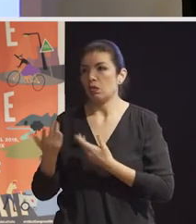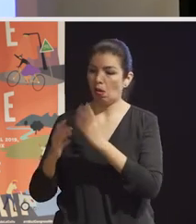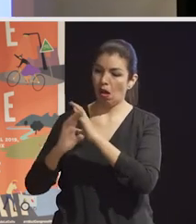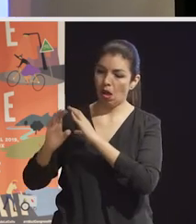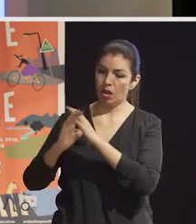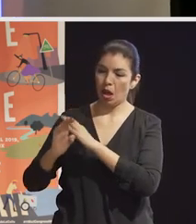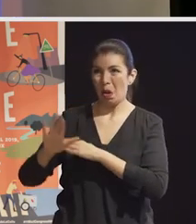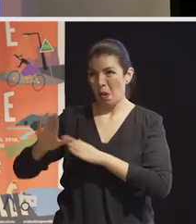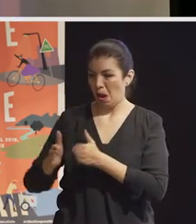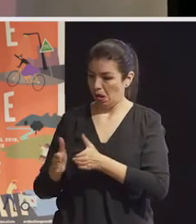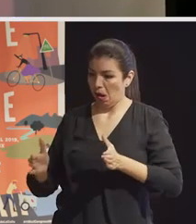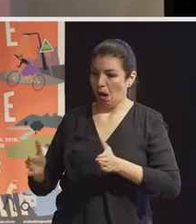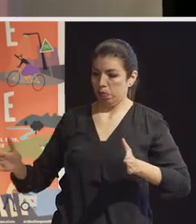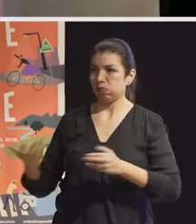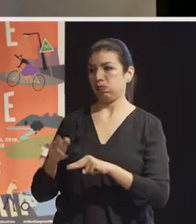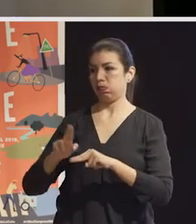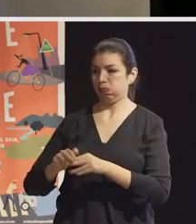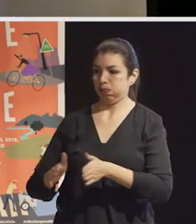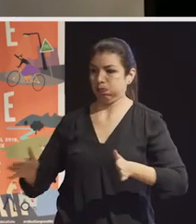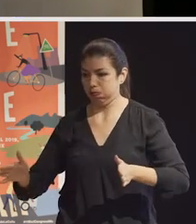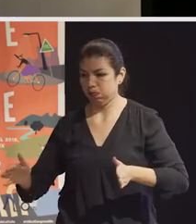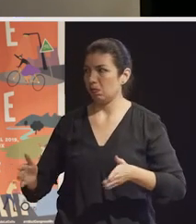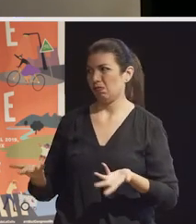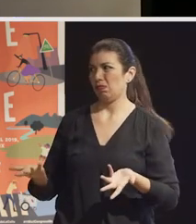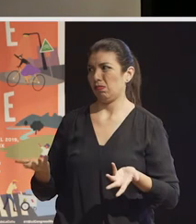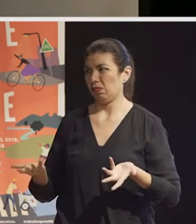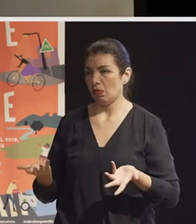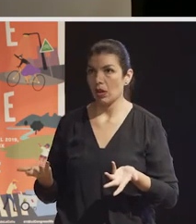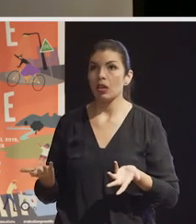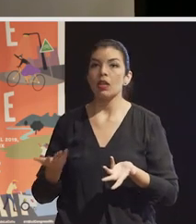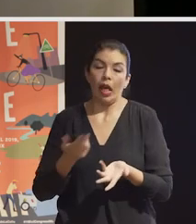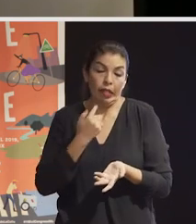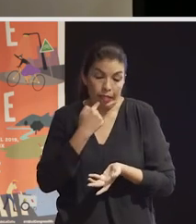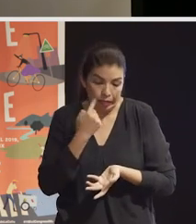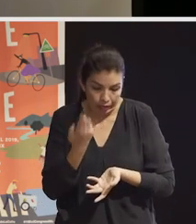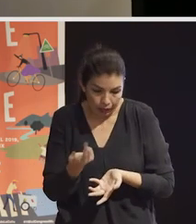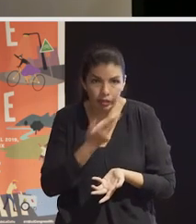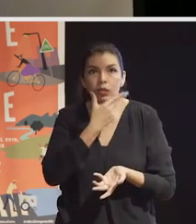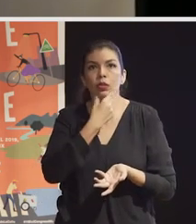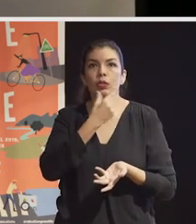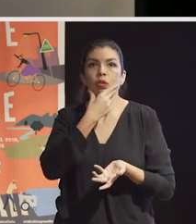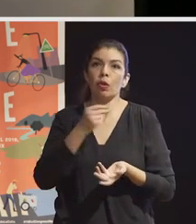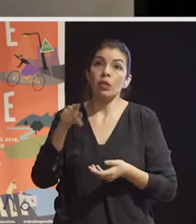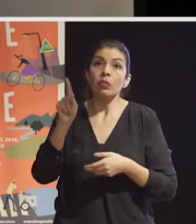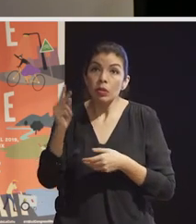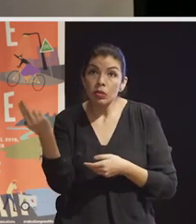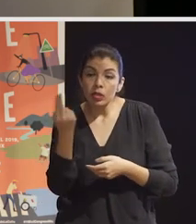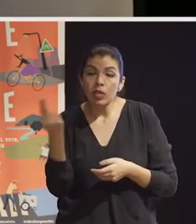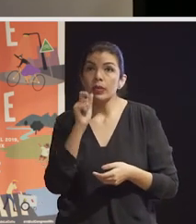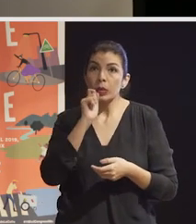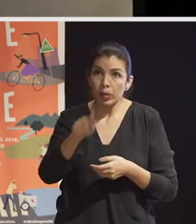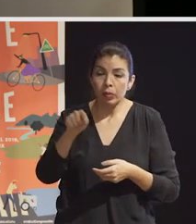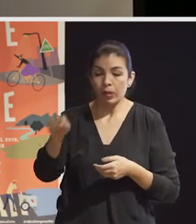y hablar cuando no se da a veces espacios para personas que no son hombres para porque comparten sus opiniones en ese sentido